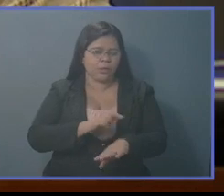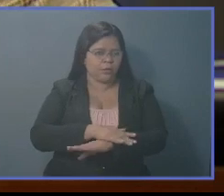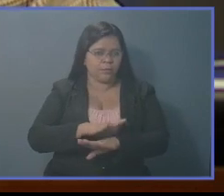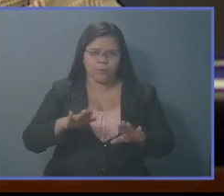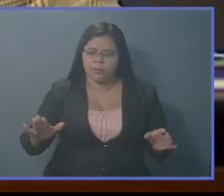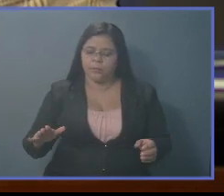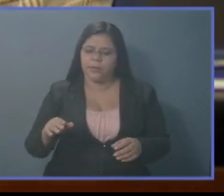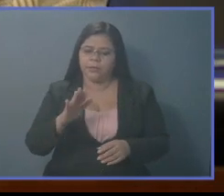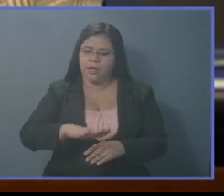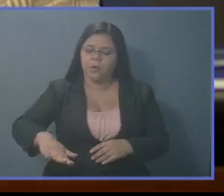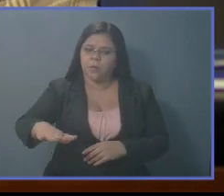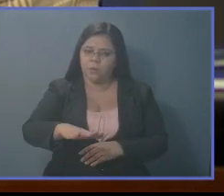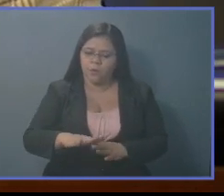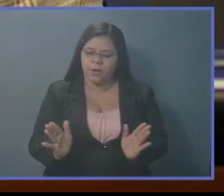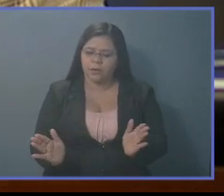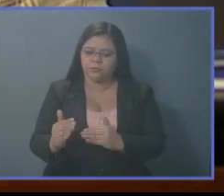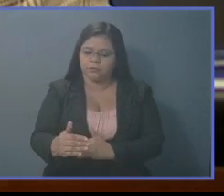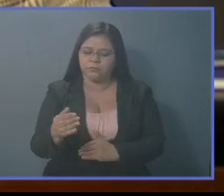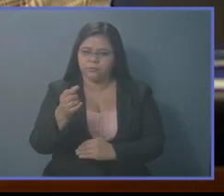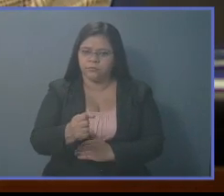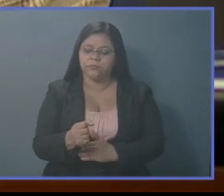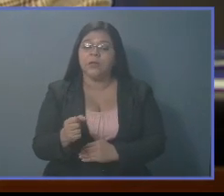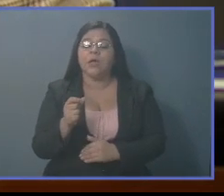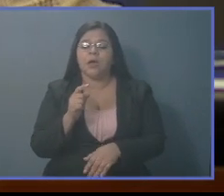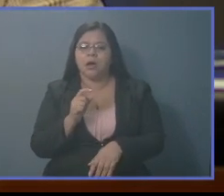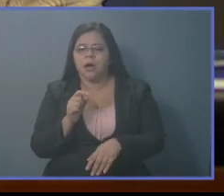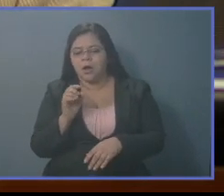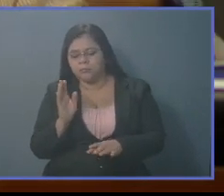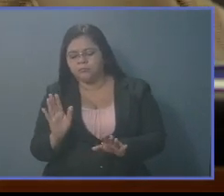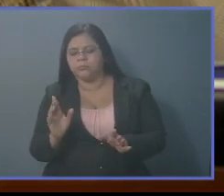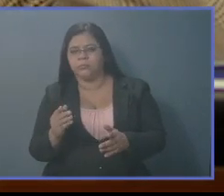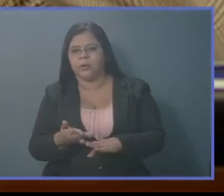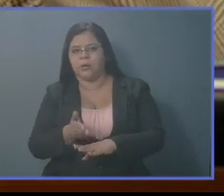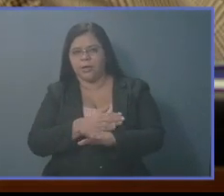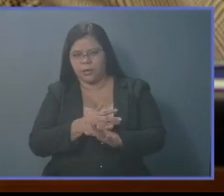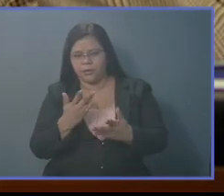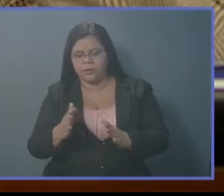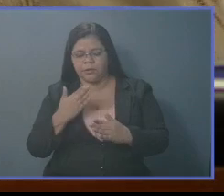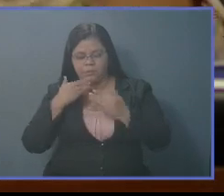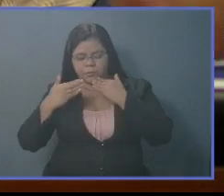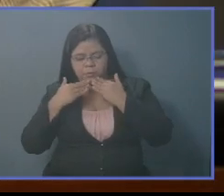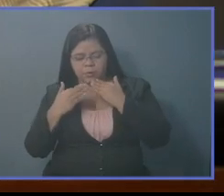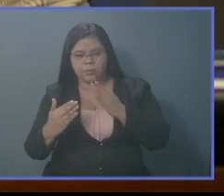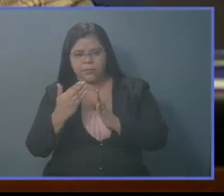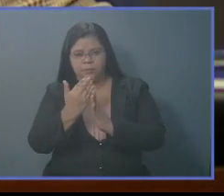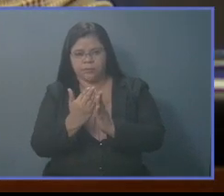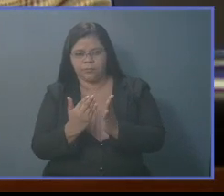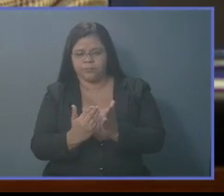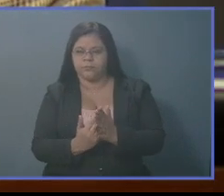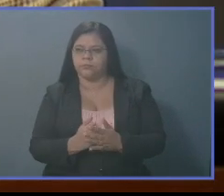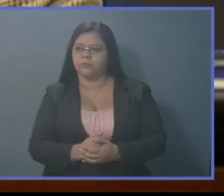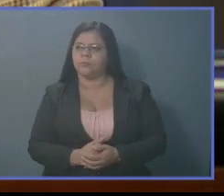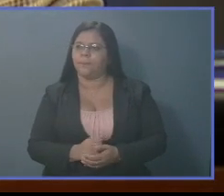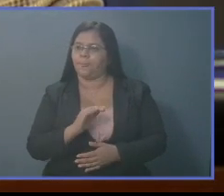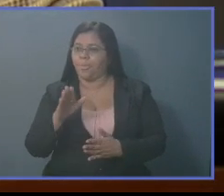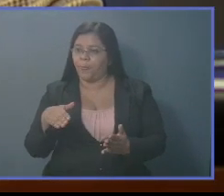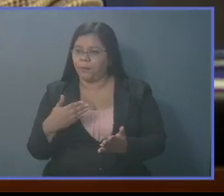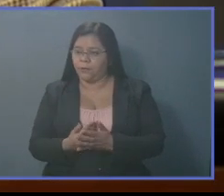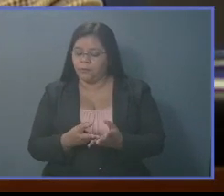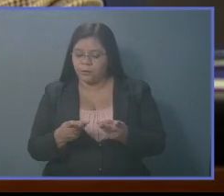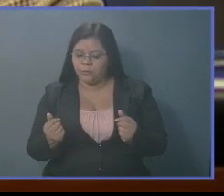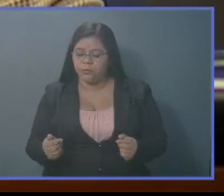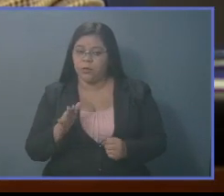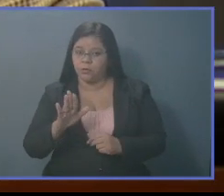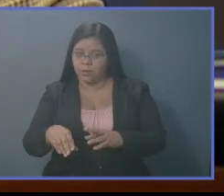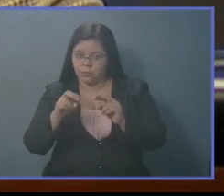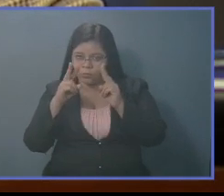de aislamiento o cuarentena por un plazo mayor a relacionado en este litoral al momento de entrar en vigencia esta ley, toda vez que el resultado de la